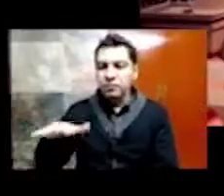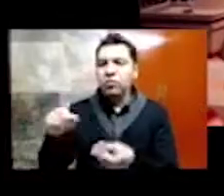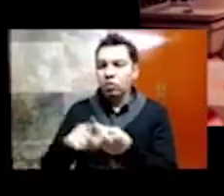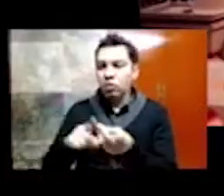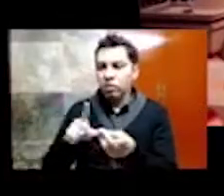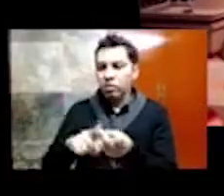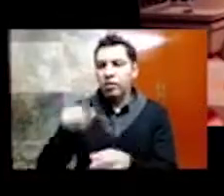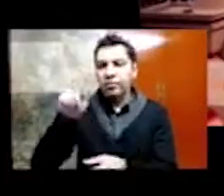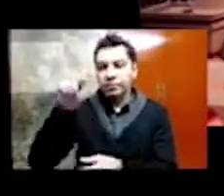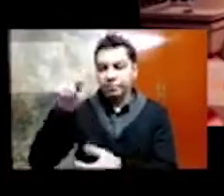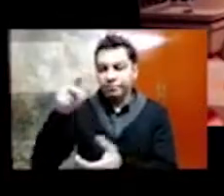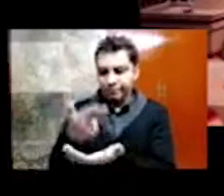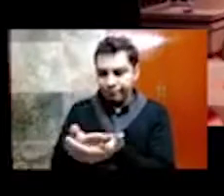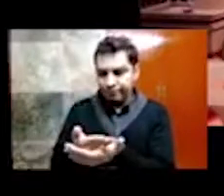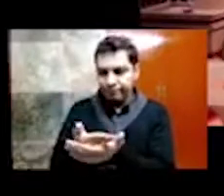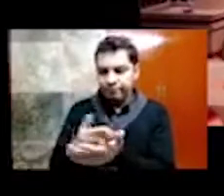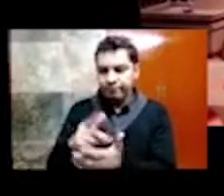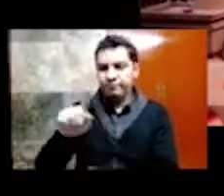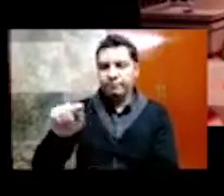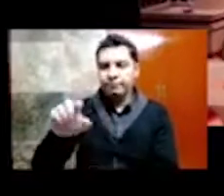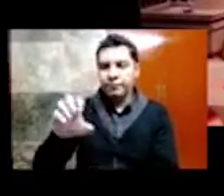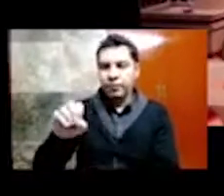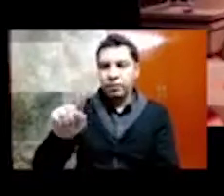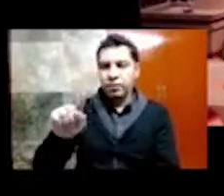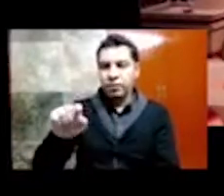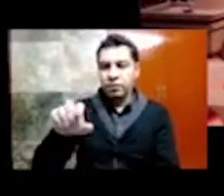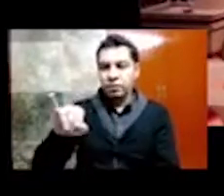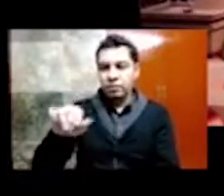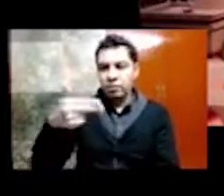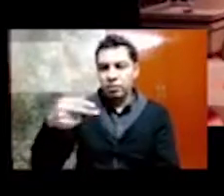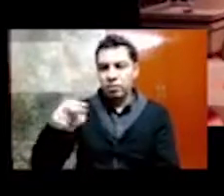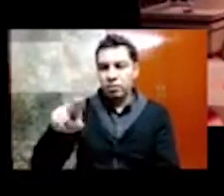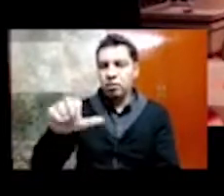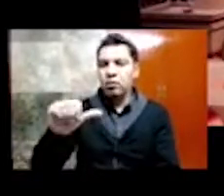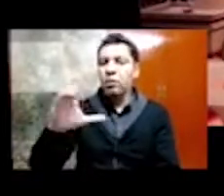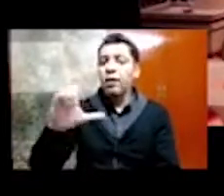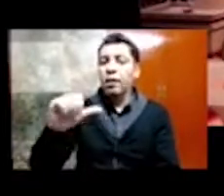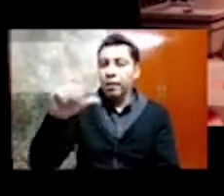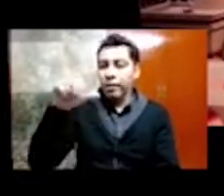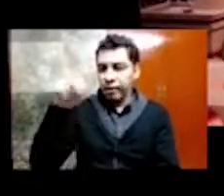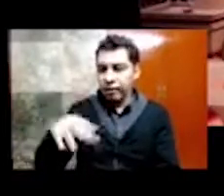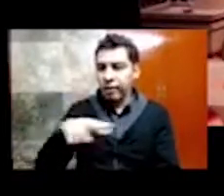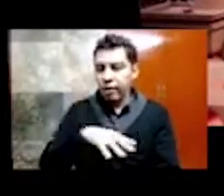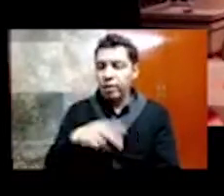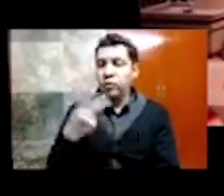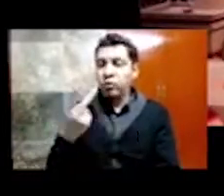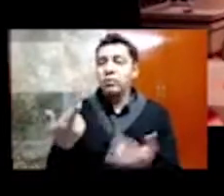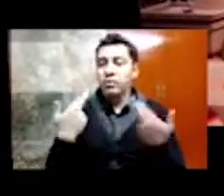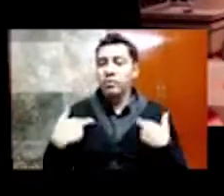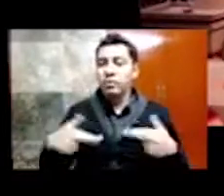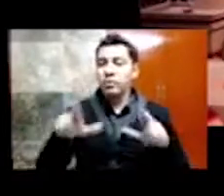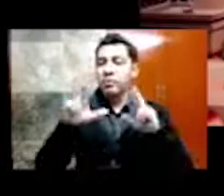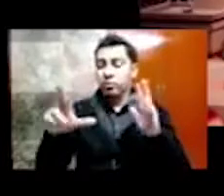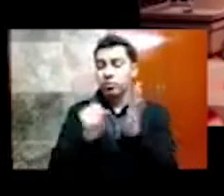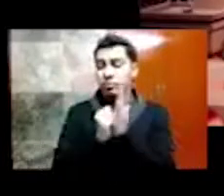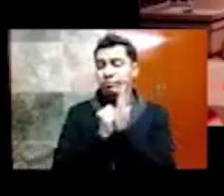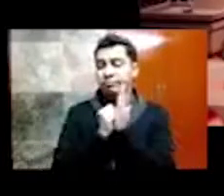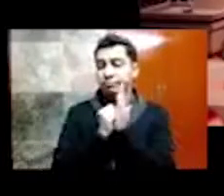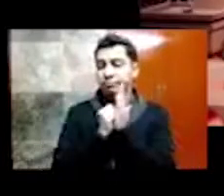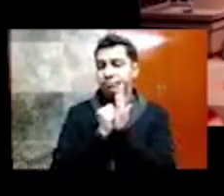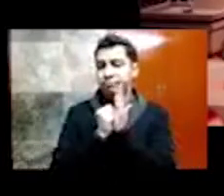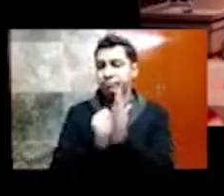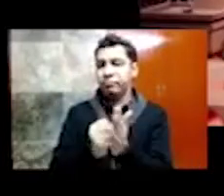al coexistir en armonía aparente dos representaciones de componentes de